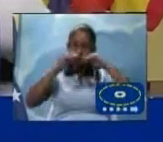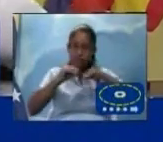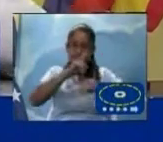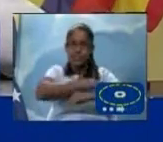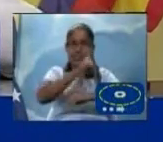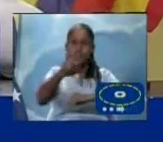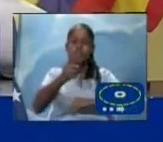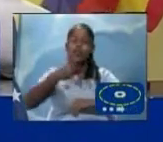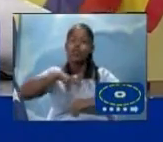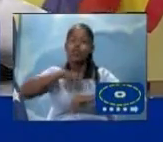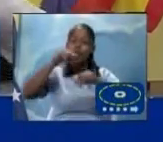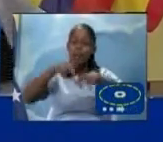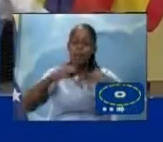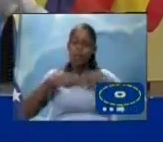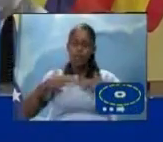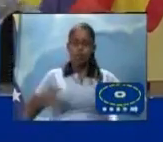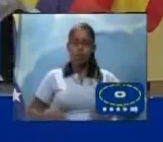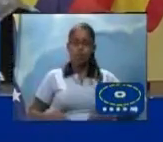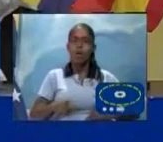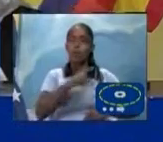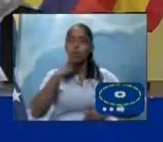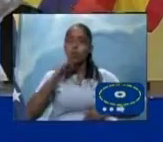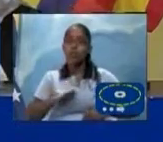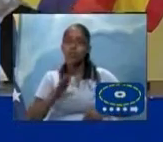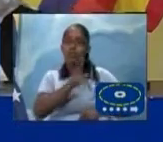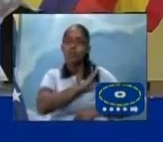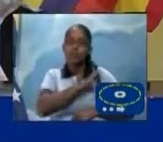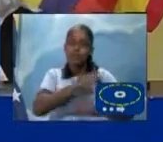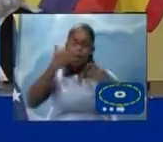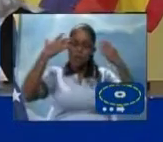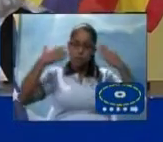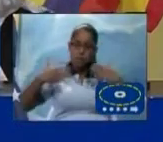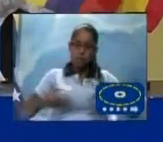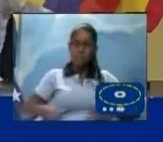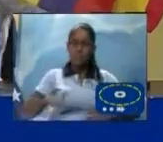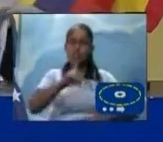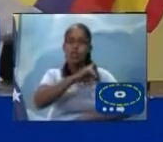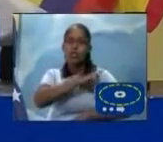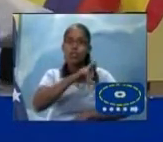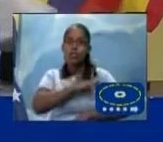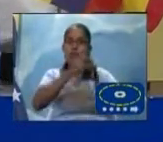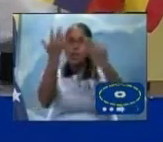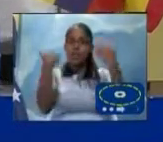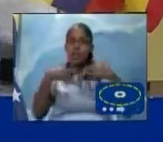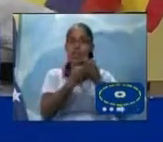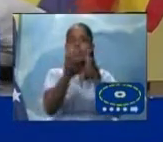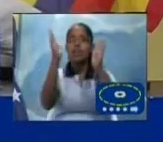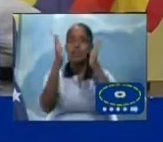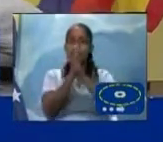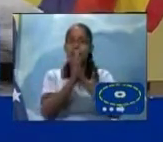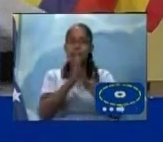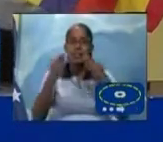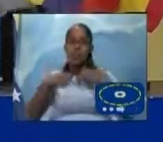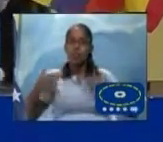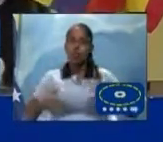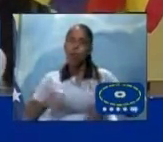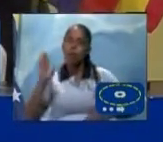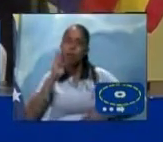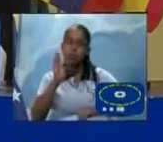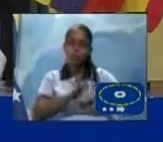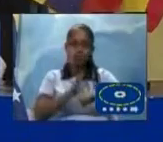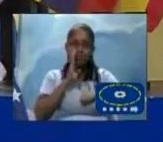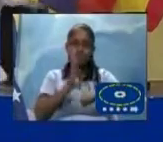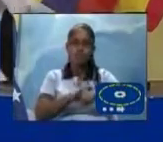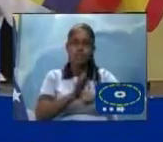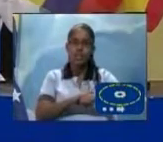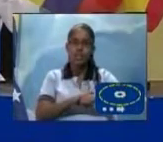ojo, este cuerpo mortal será vestido de inmortalidad. Este cuerpo corruptible será